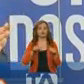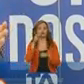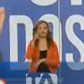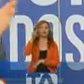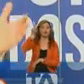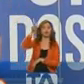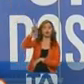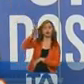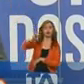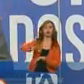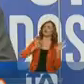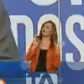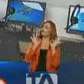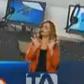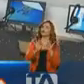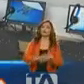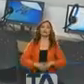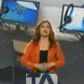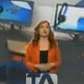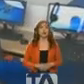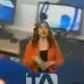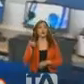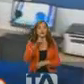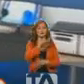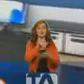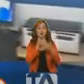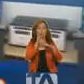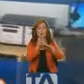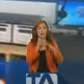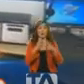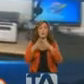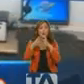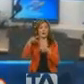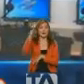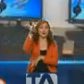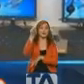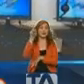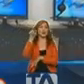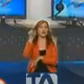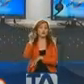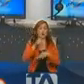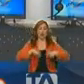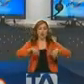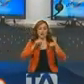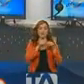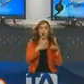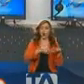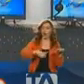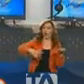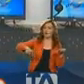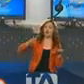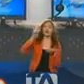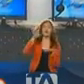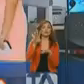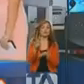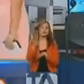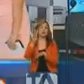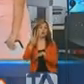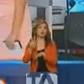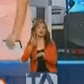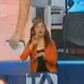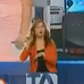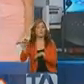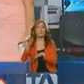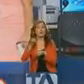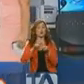visión espectacular. El Centro Ecuatoriano Norteamericano cuenta con un área de 2.477 metros cuadrados.